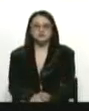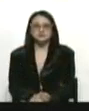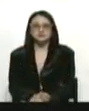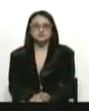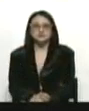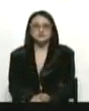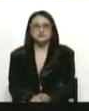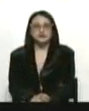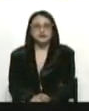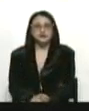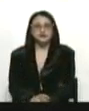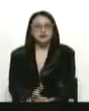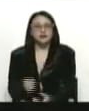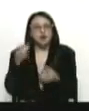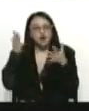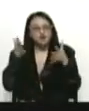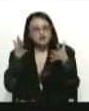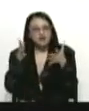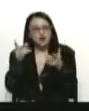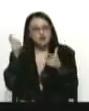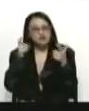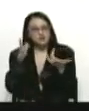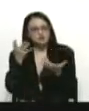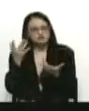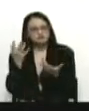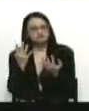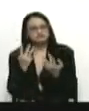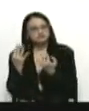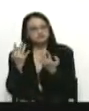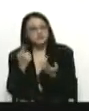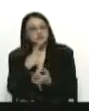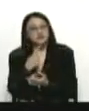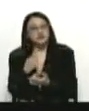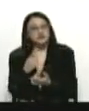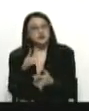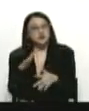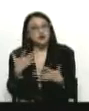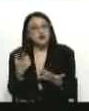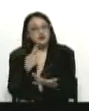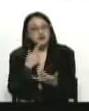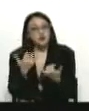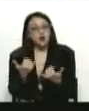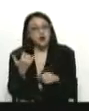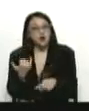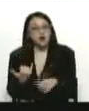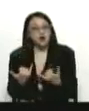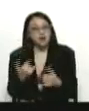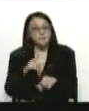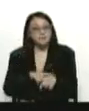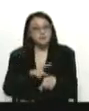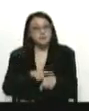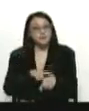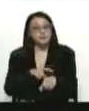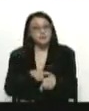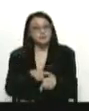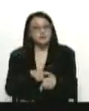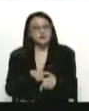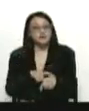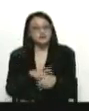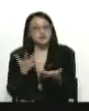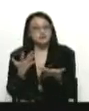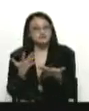un consejo de Hugo Chávez? Y le diría, ¿qué le estaría diciendo ahora en este momento si